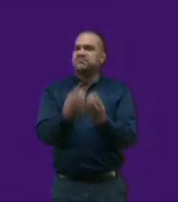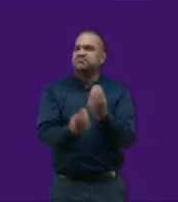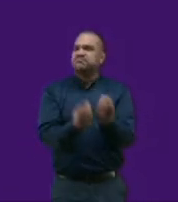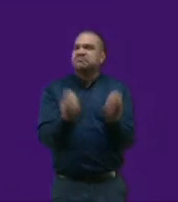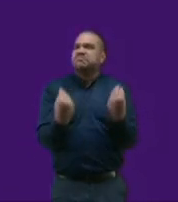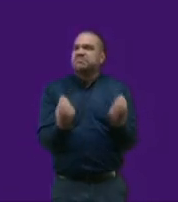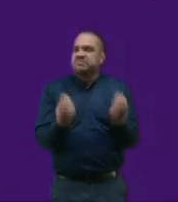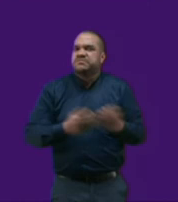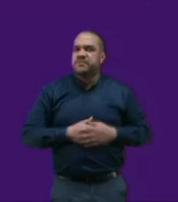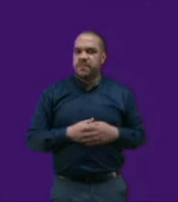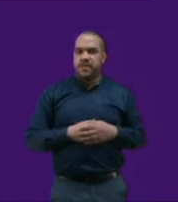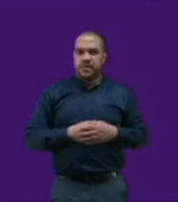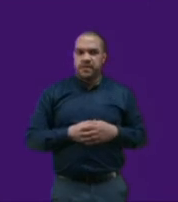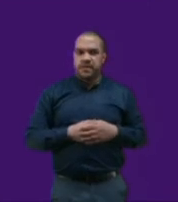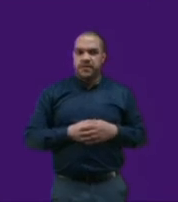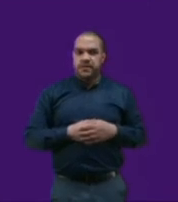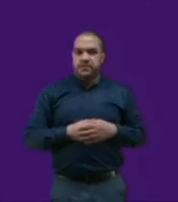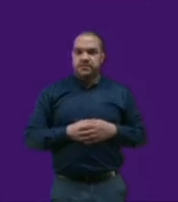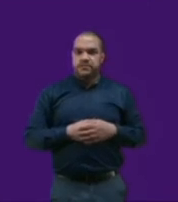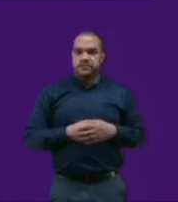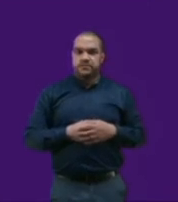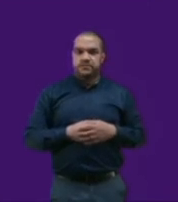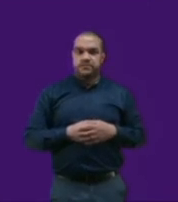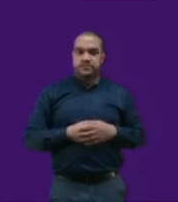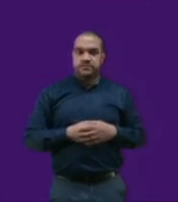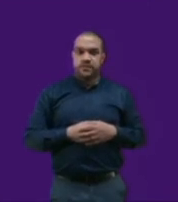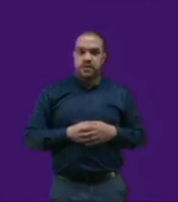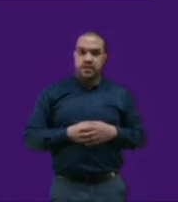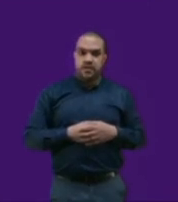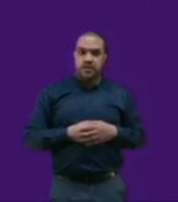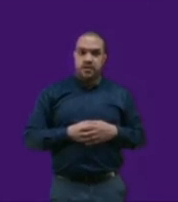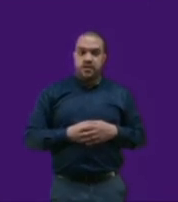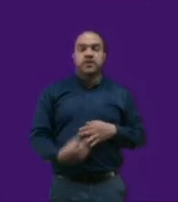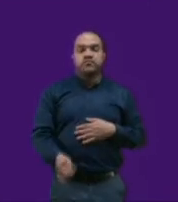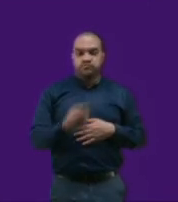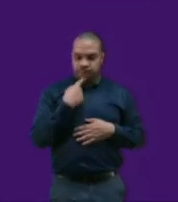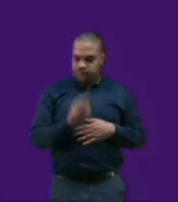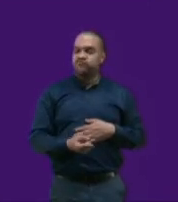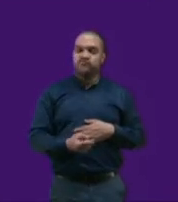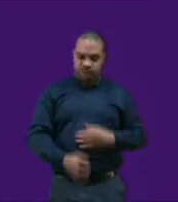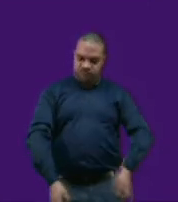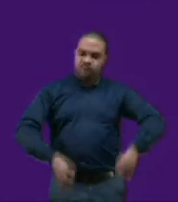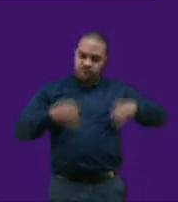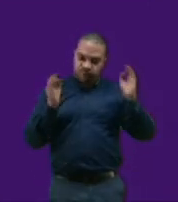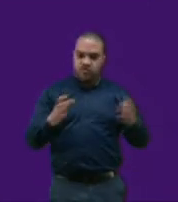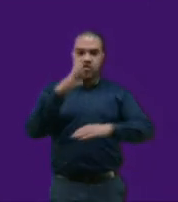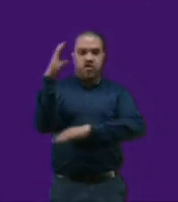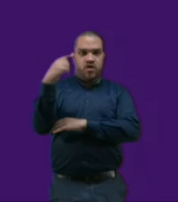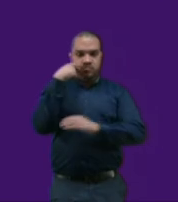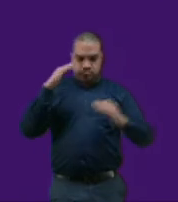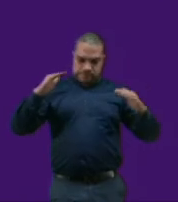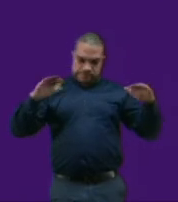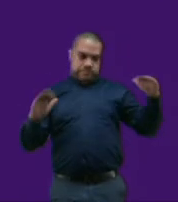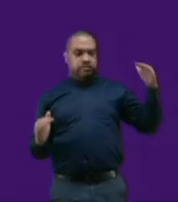propósito superior mío es erradicar, y lo que te digo, le declaro el fin a la desigualdad en Colombia,